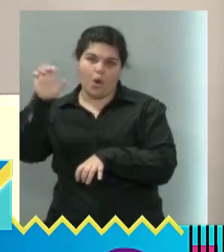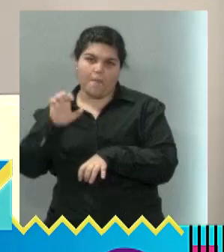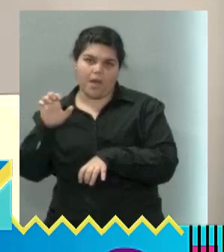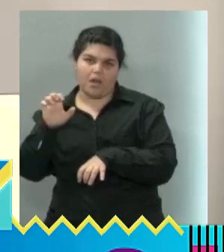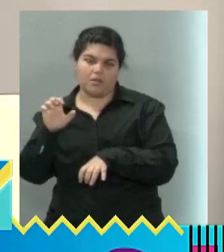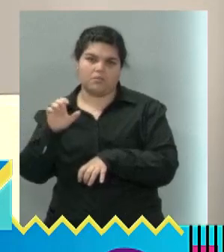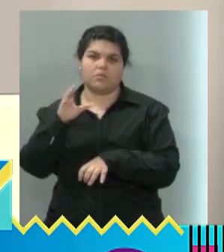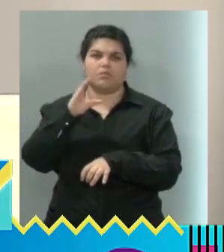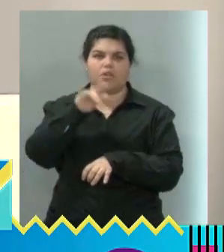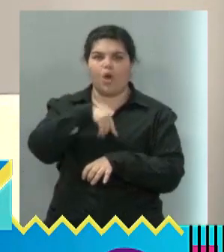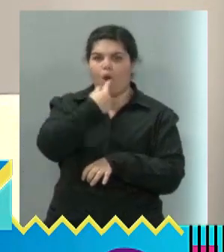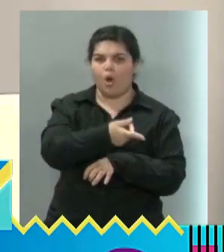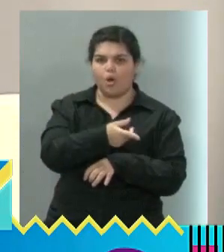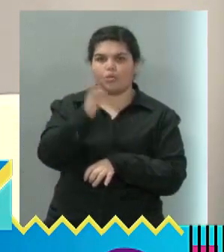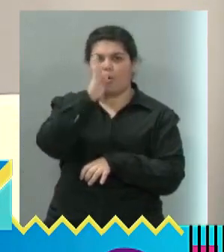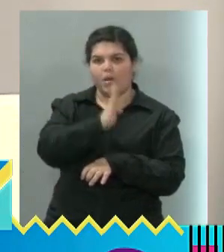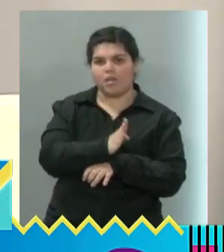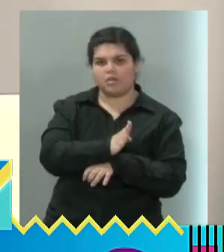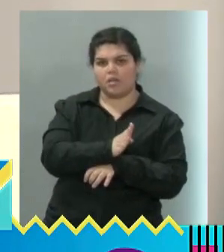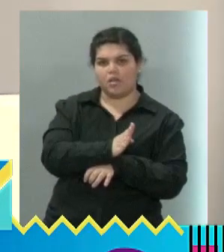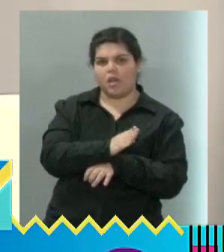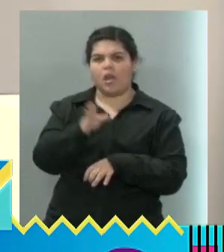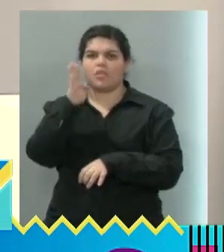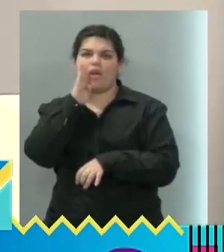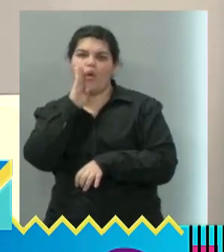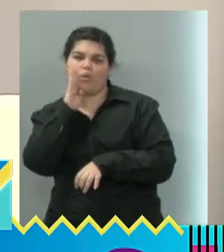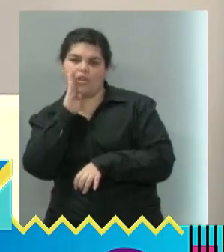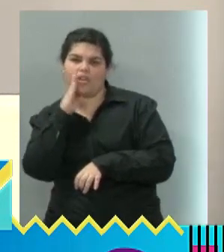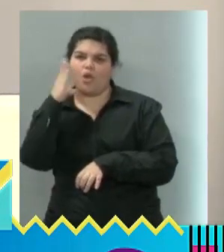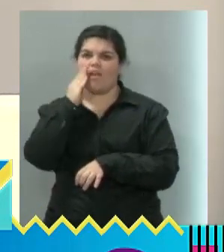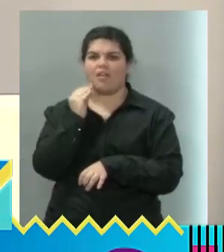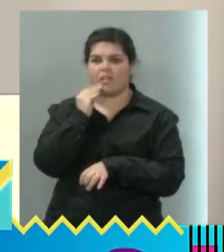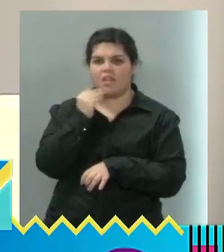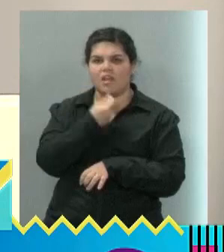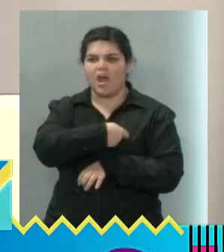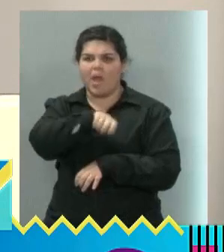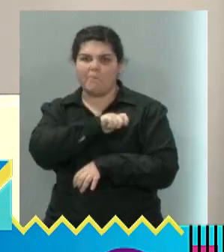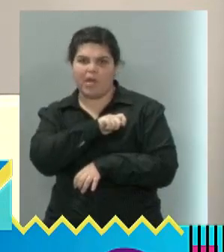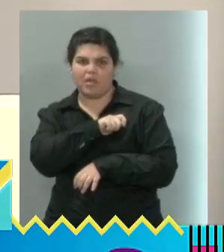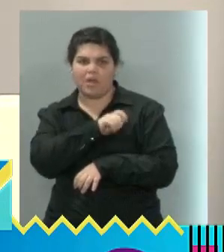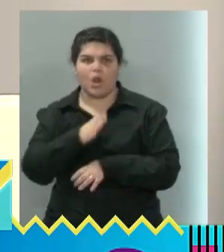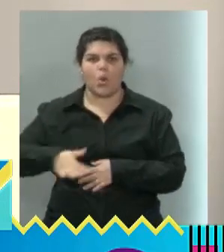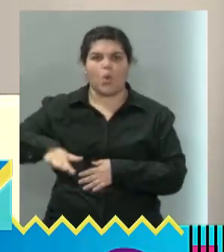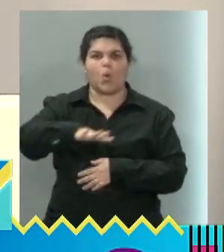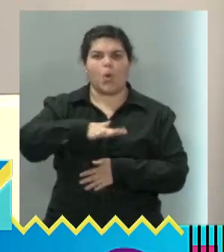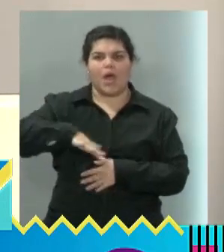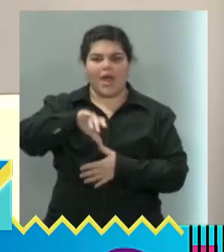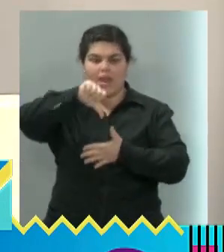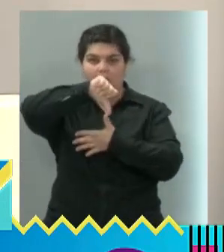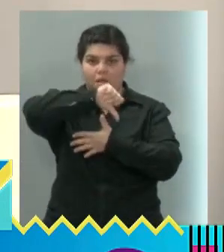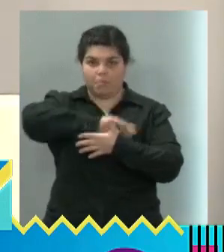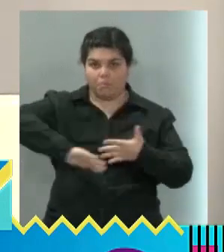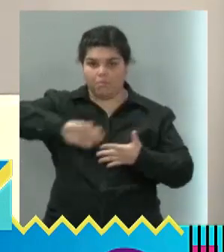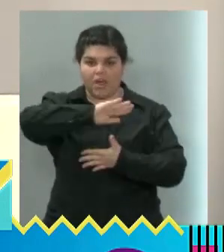instalado en Brasil, ni claro. al de Estados Unidos, ni al de Inglaterra, ni de España, que Latinoamérica o Hispanoamérica fuera una